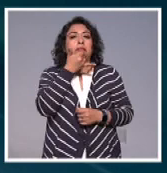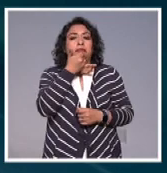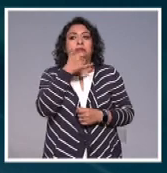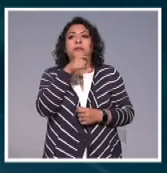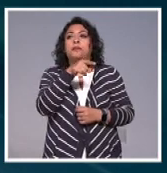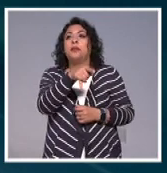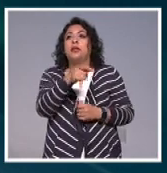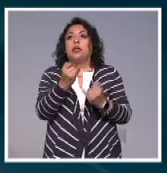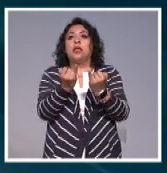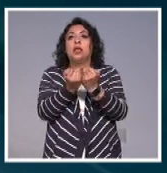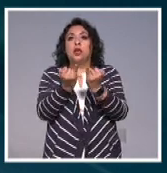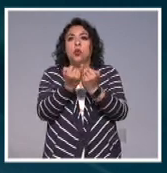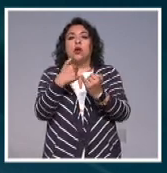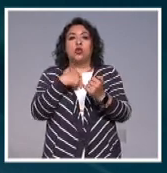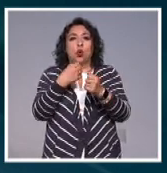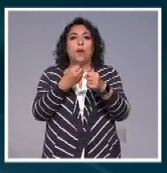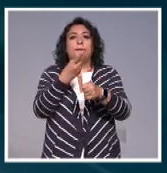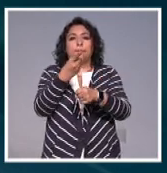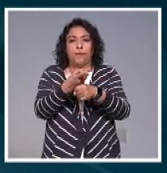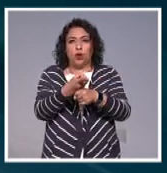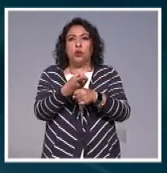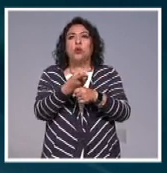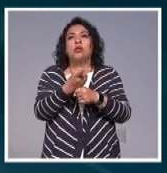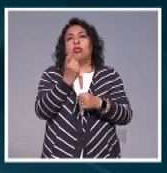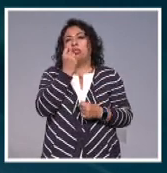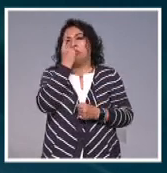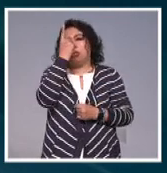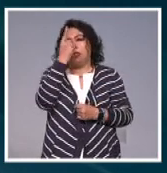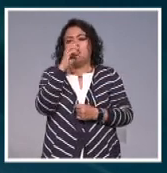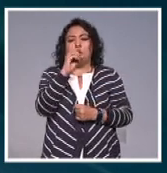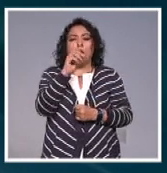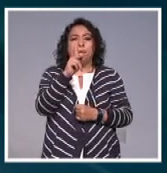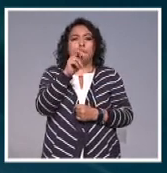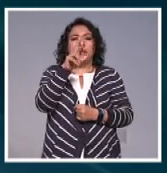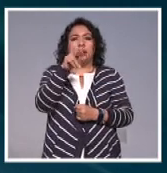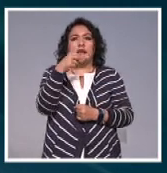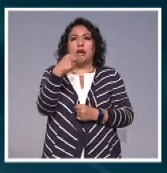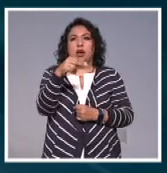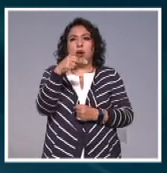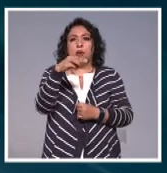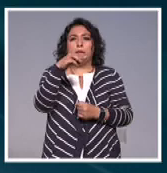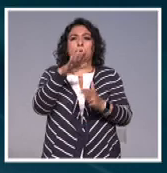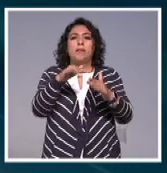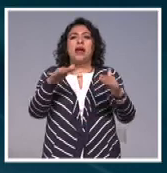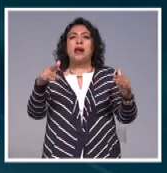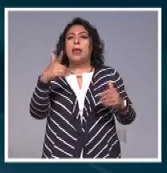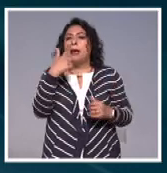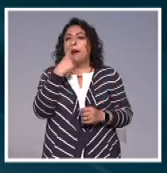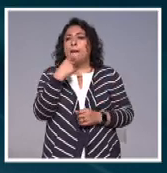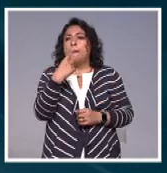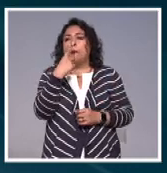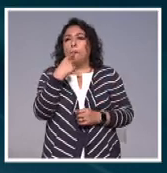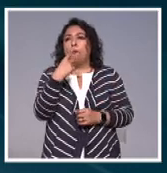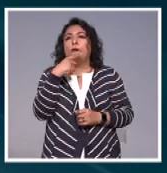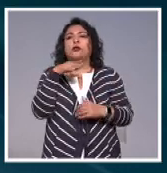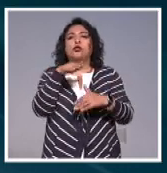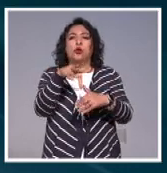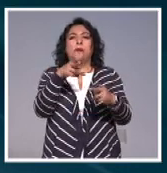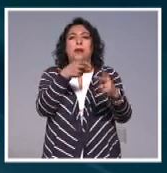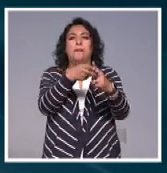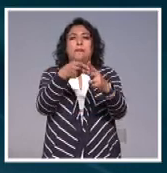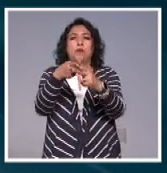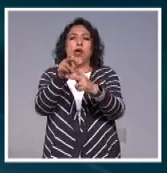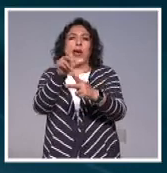con ellas también tuve la oportunidad de componer una ópera llamada Marea Roja, acerca de los